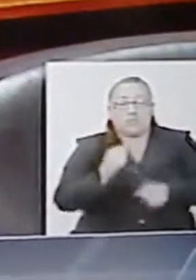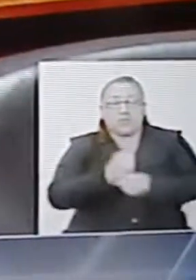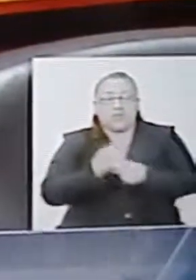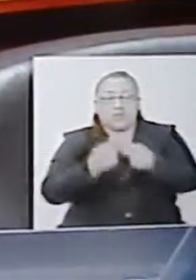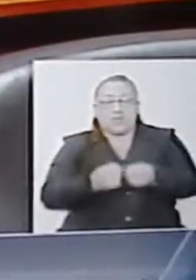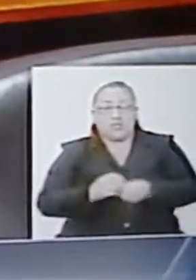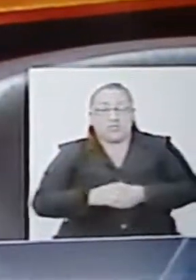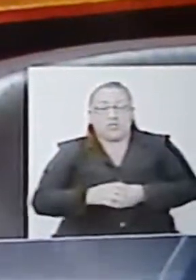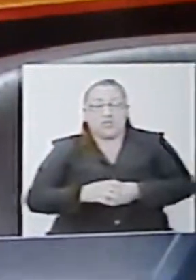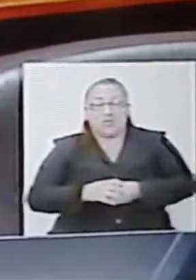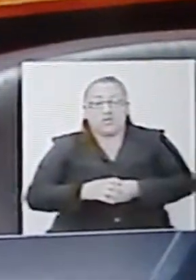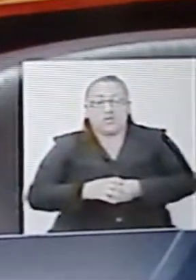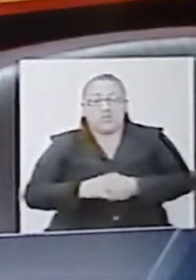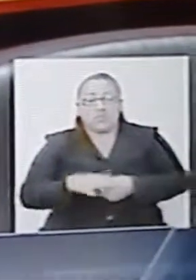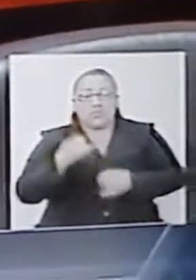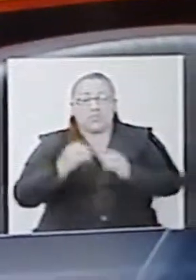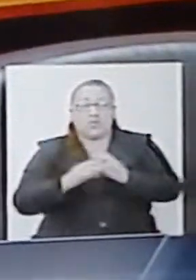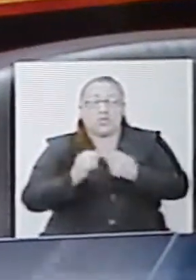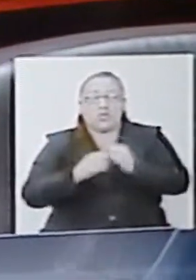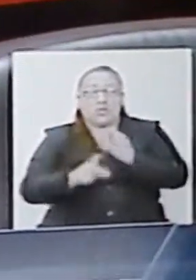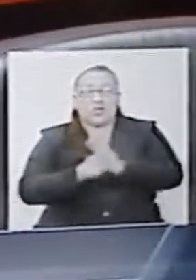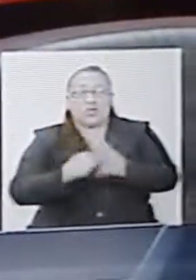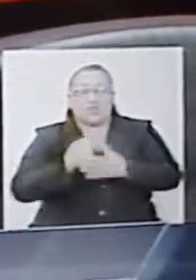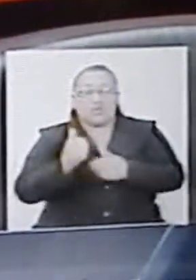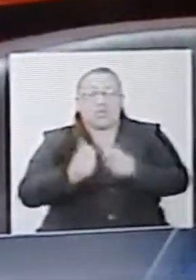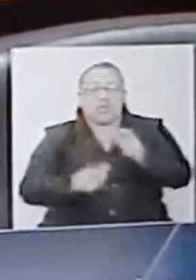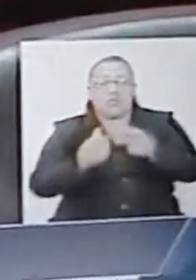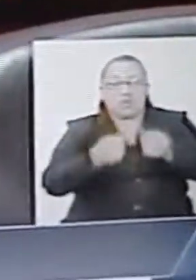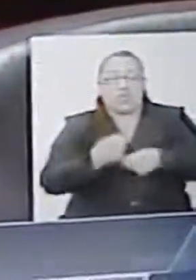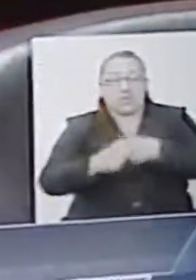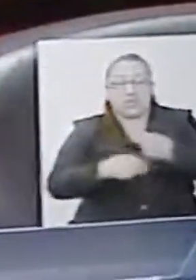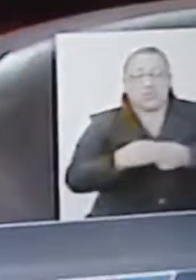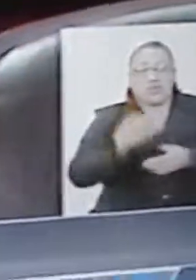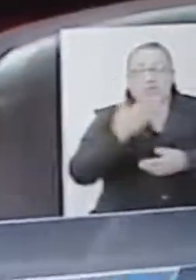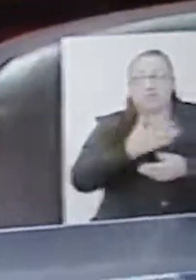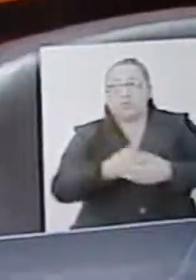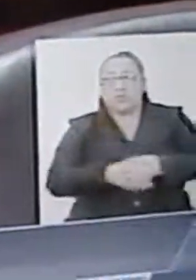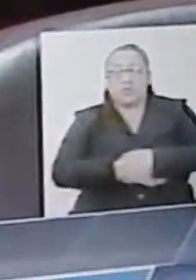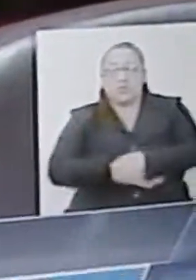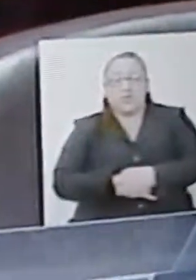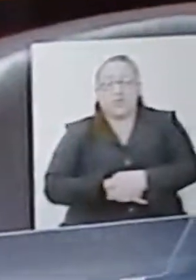agricultor, podemos concluir que esta ley va a beneficiar a la agricultura nacional. Muchas gracias, presidente.